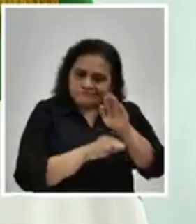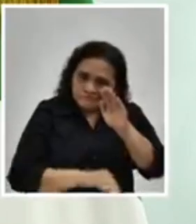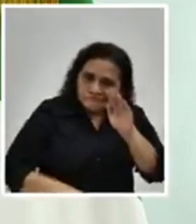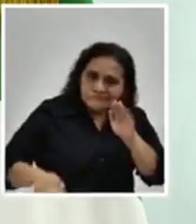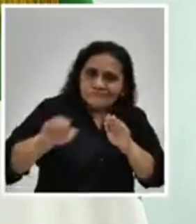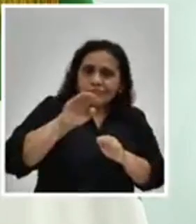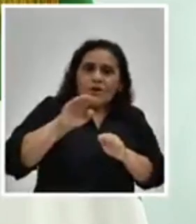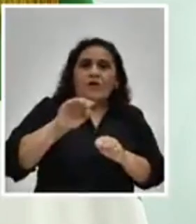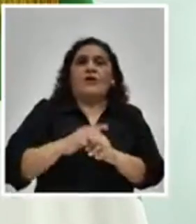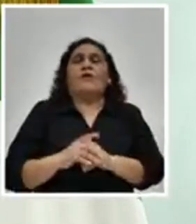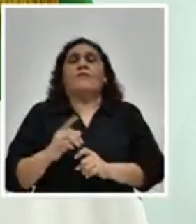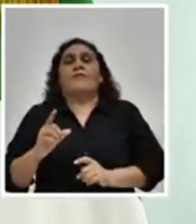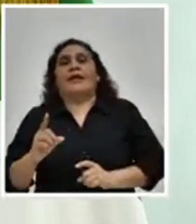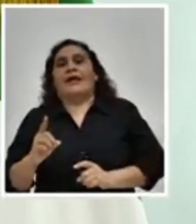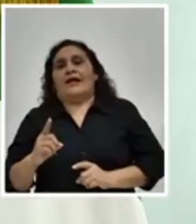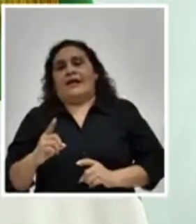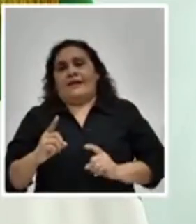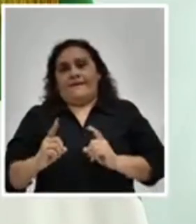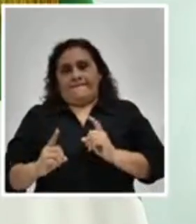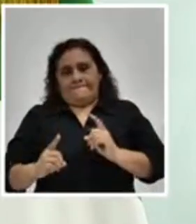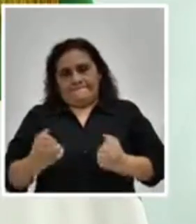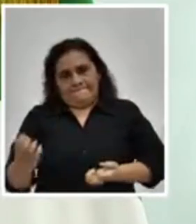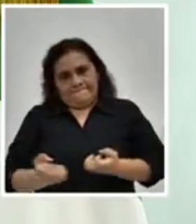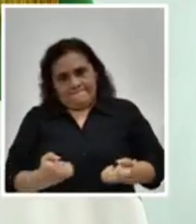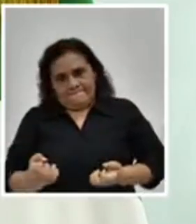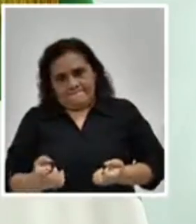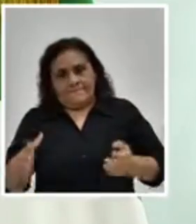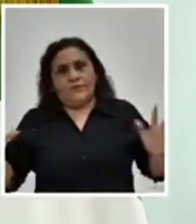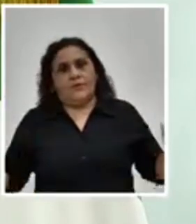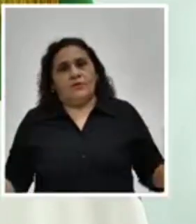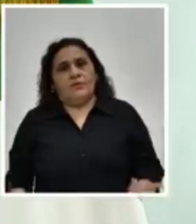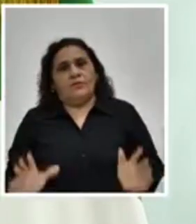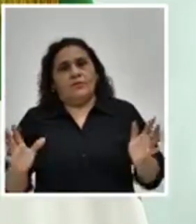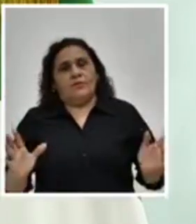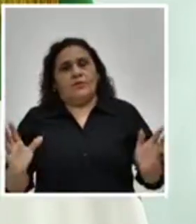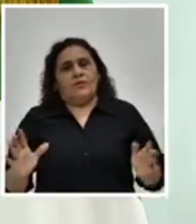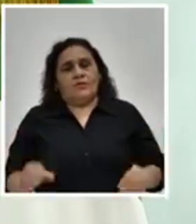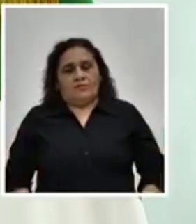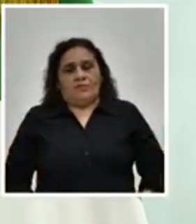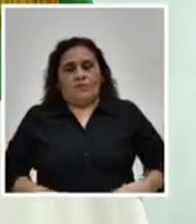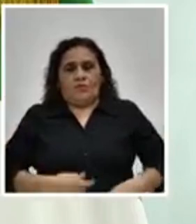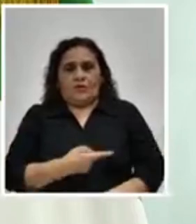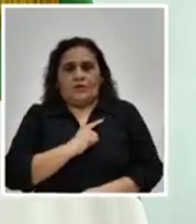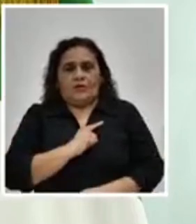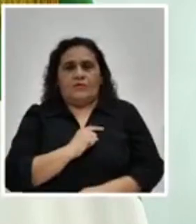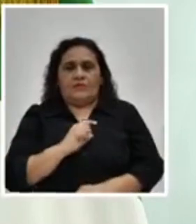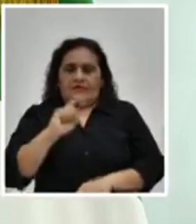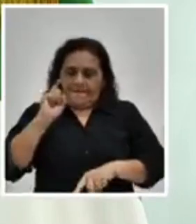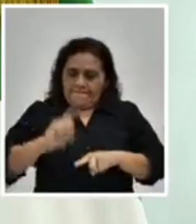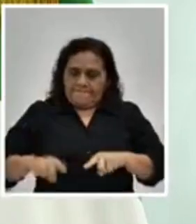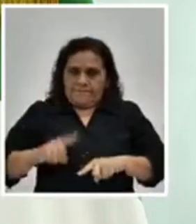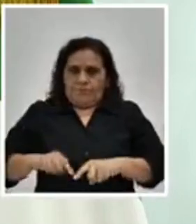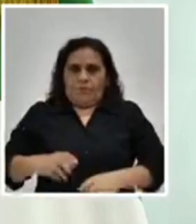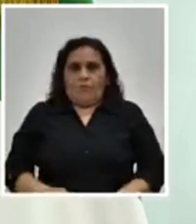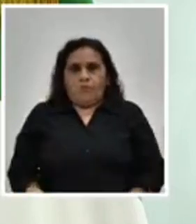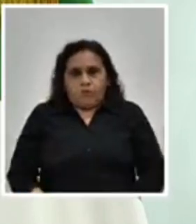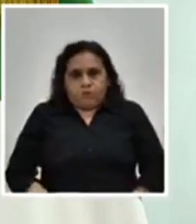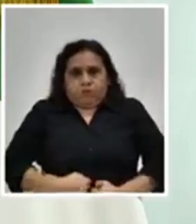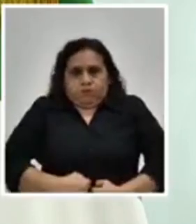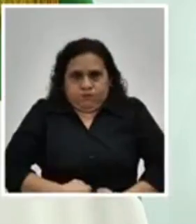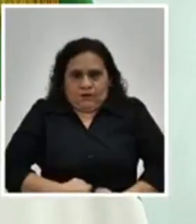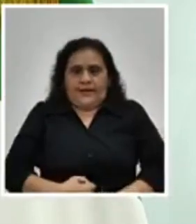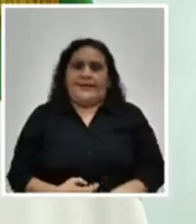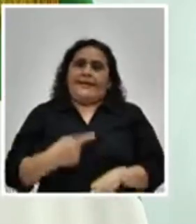oferta deportiva con el objetivo de promover una vida saludable y combatir la obesidad, así como las